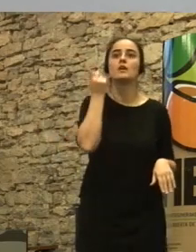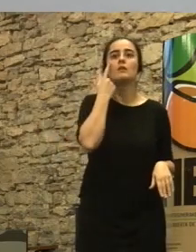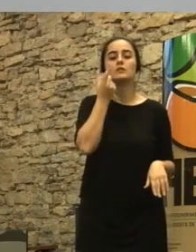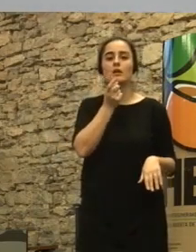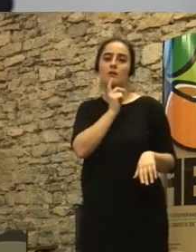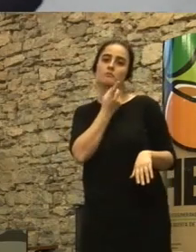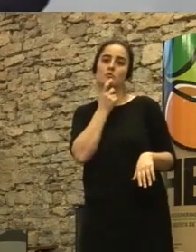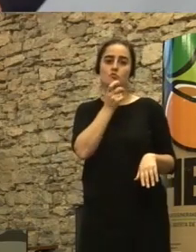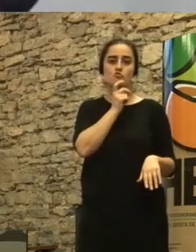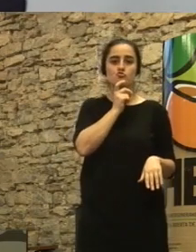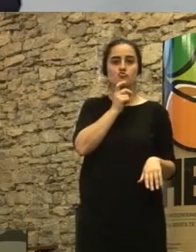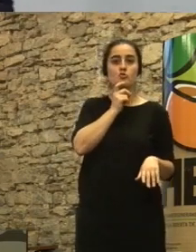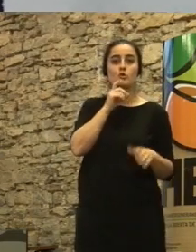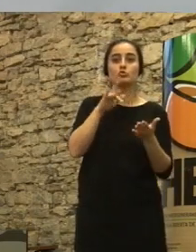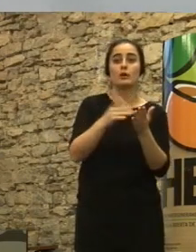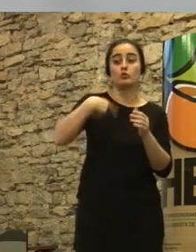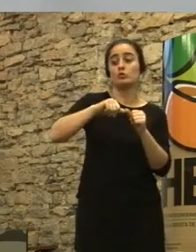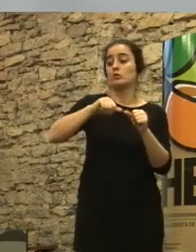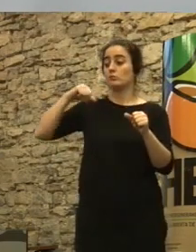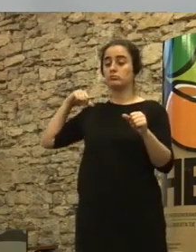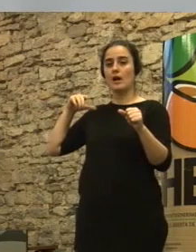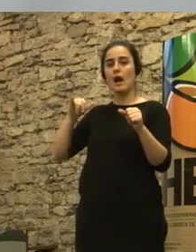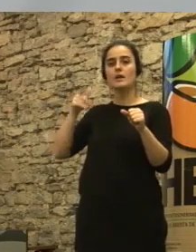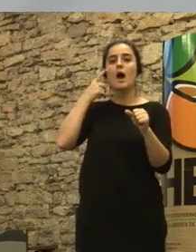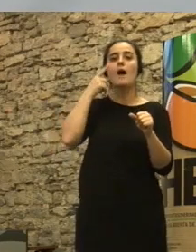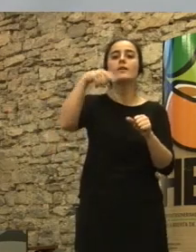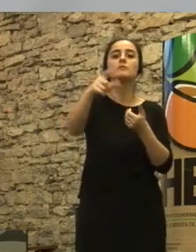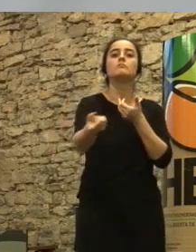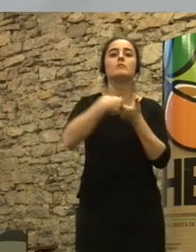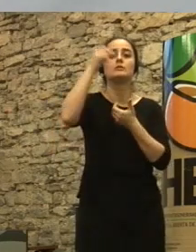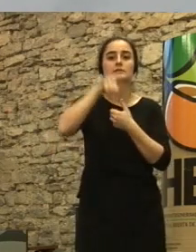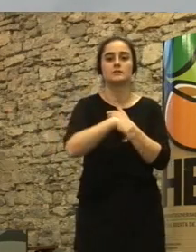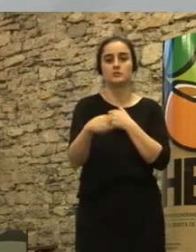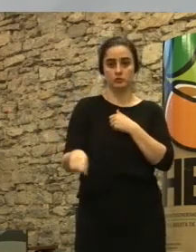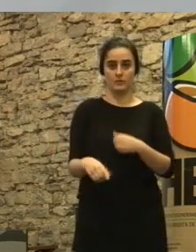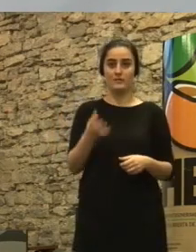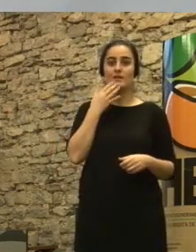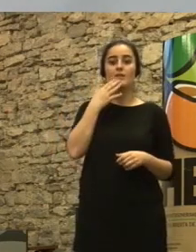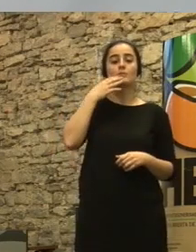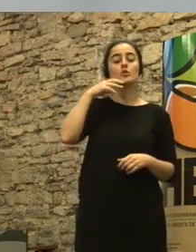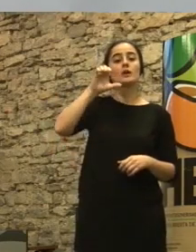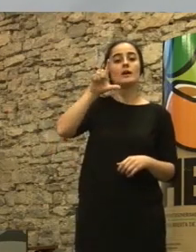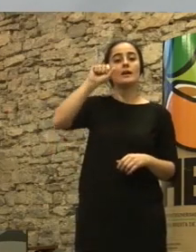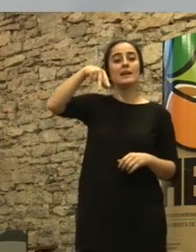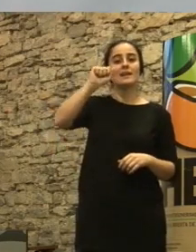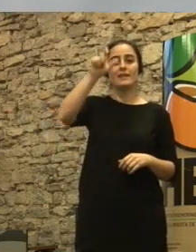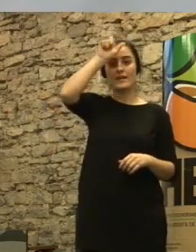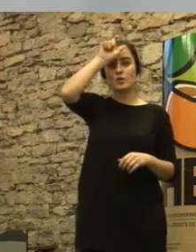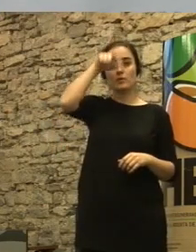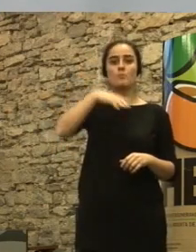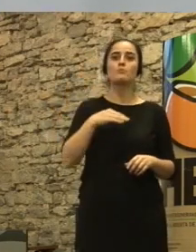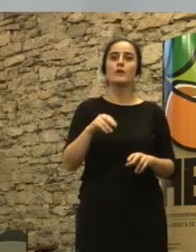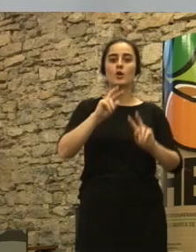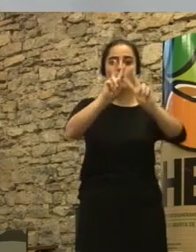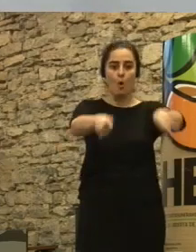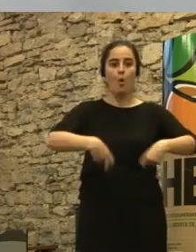esta innovación con respecto a lo que ya estamos teniendo en el mundo. Lo que hace Elena en Rumanía a lo mejor no es súper innovador, pero en Rumanía